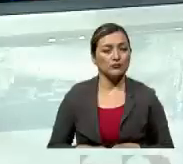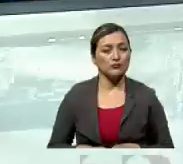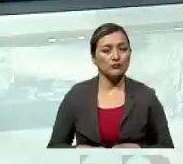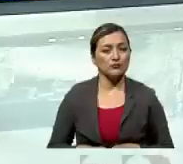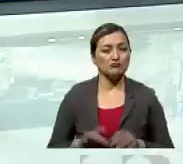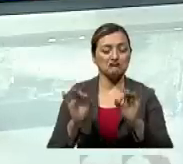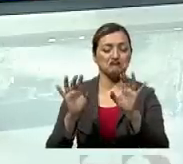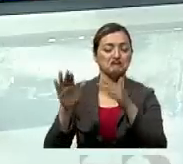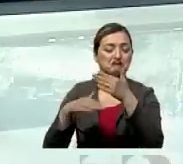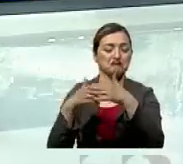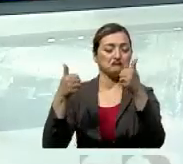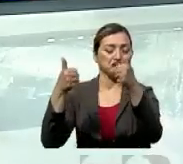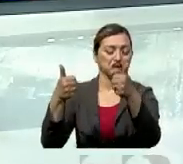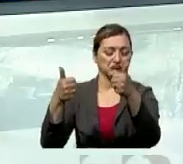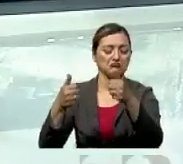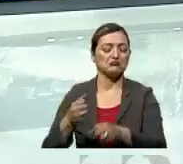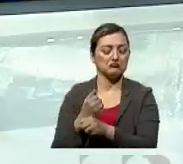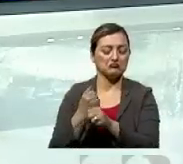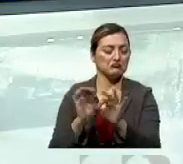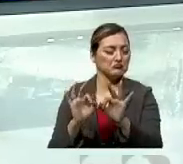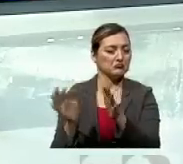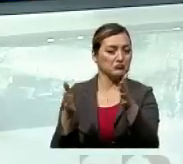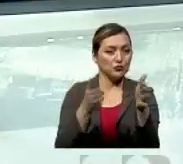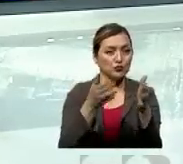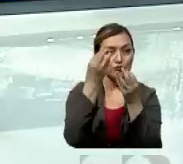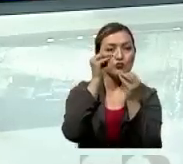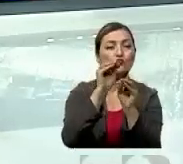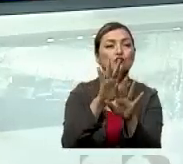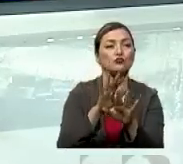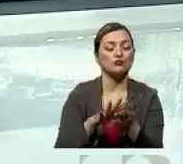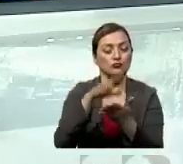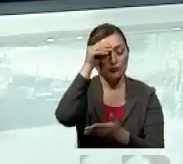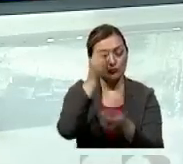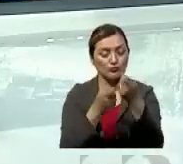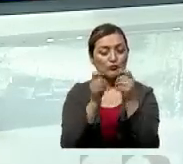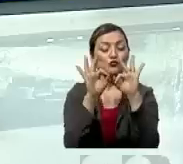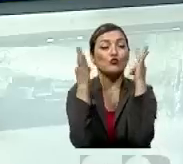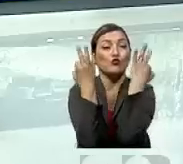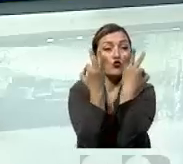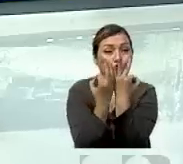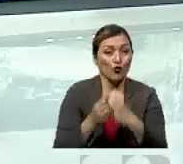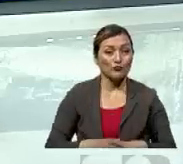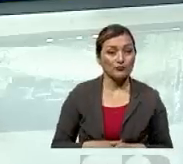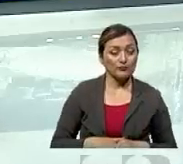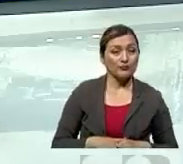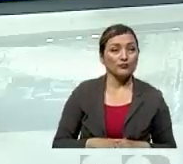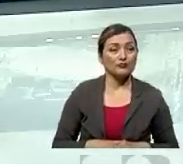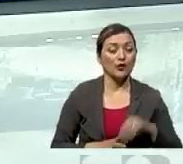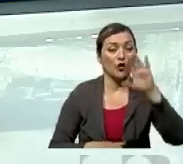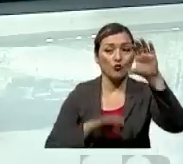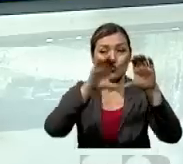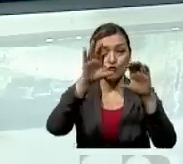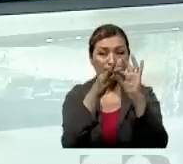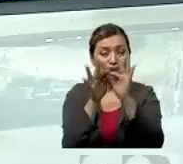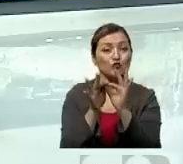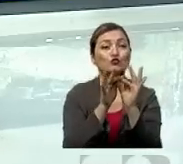Muchos éxitos para el gobernador. Bueno, les vamos a contar de un emprendimiento familiar que logró la adecuación de un museo